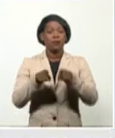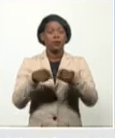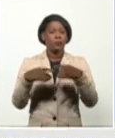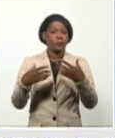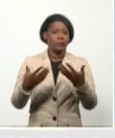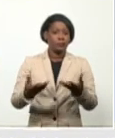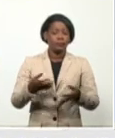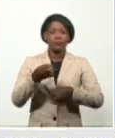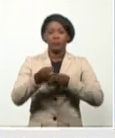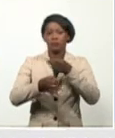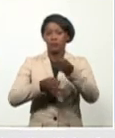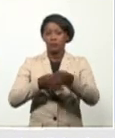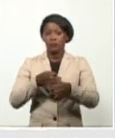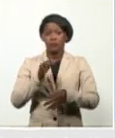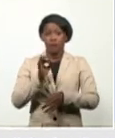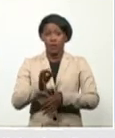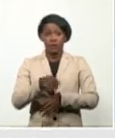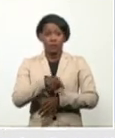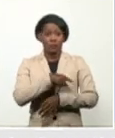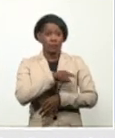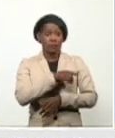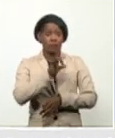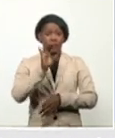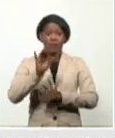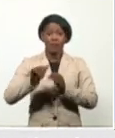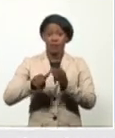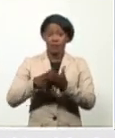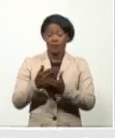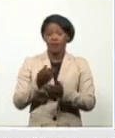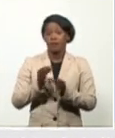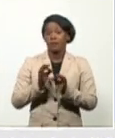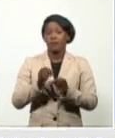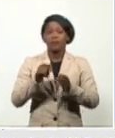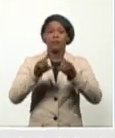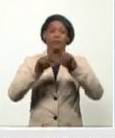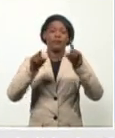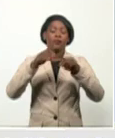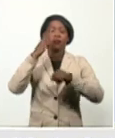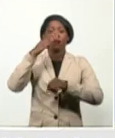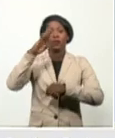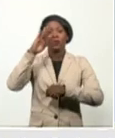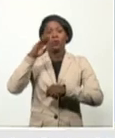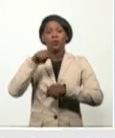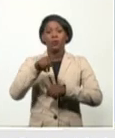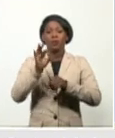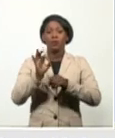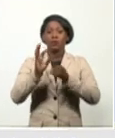que en los últimos 15 días, en Cuba, la tasa de